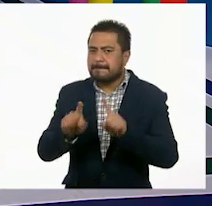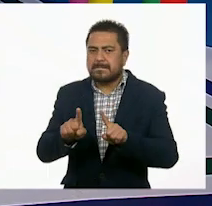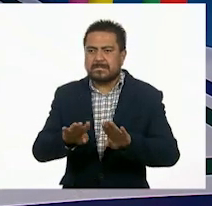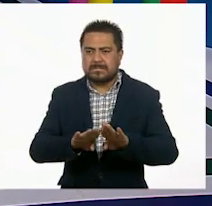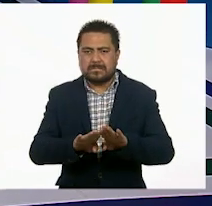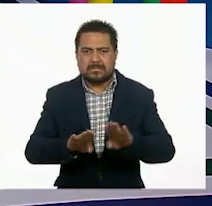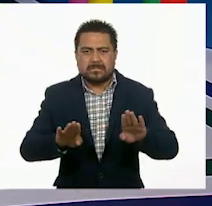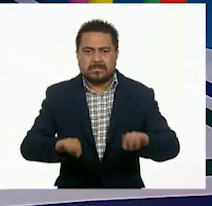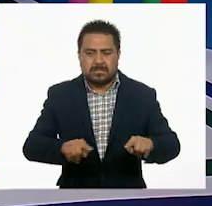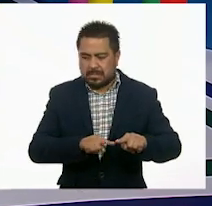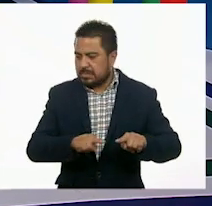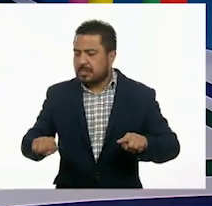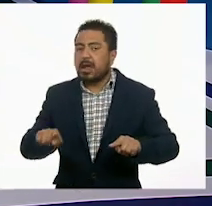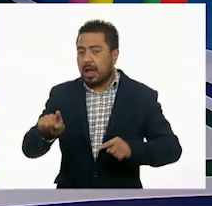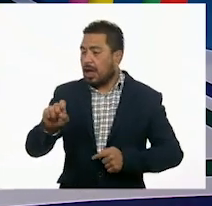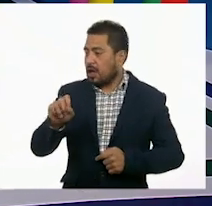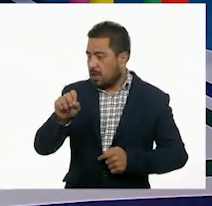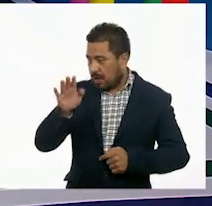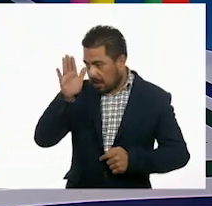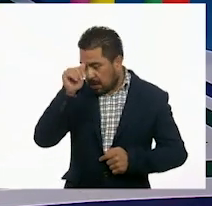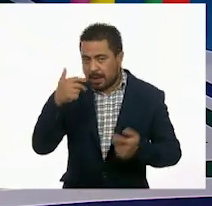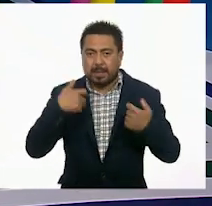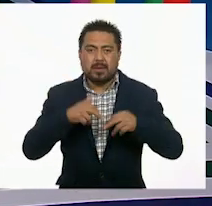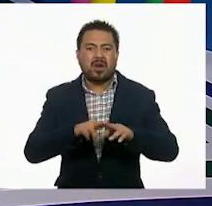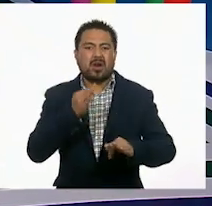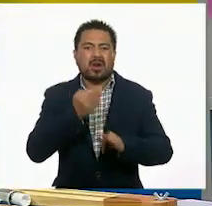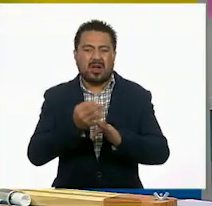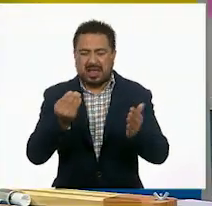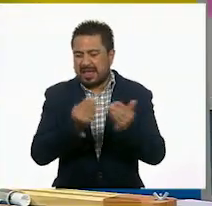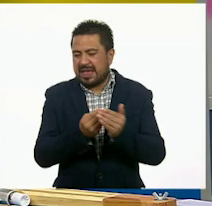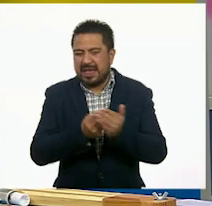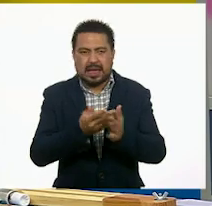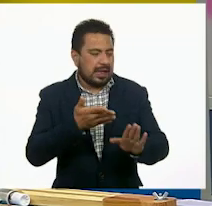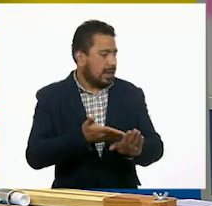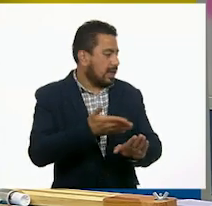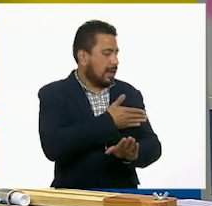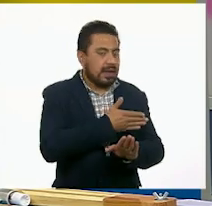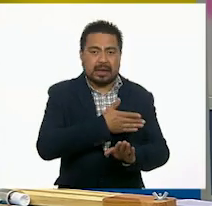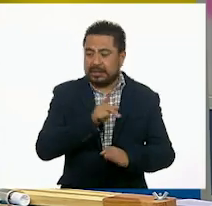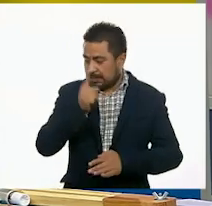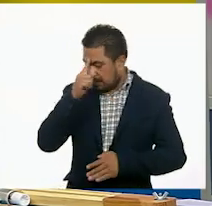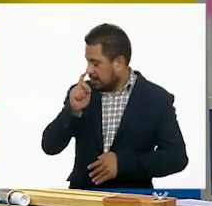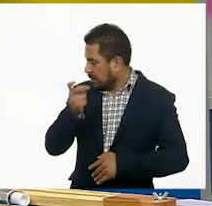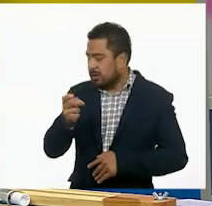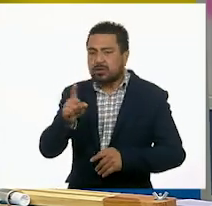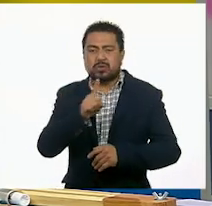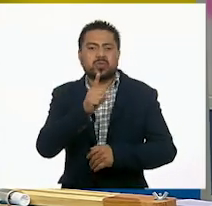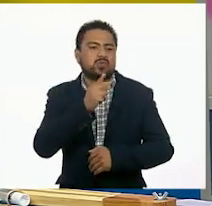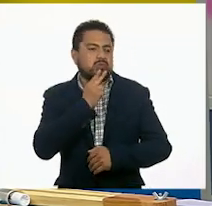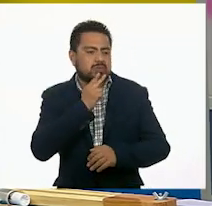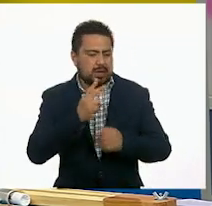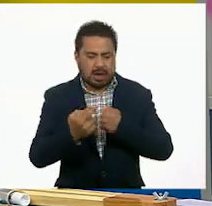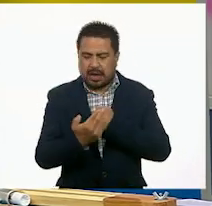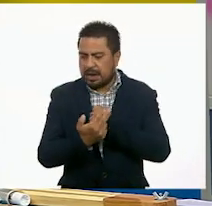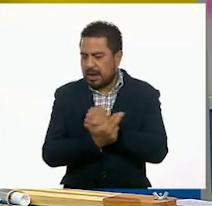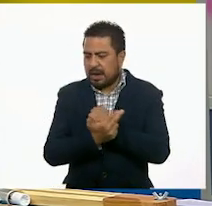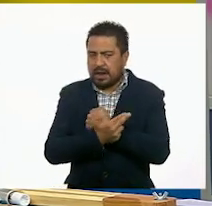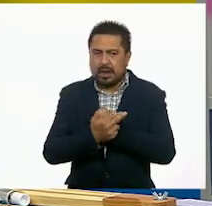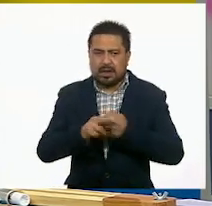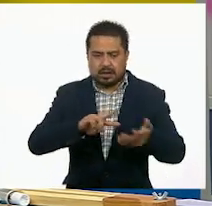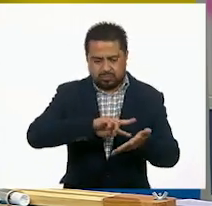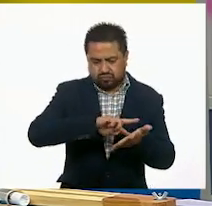medida. ¿De Muy acuerdo? Bien. Ok, maestro. Bien, y como vimos la clase pasada, pues para eso utilizamos regla, utilizamos